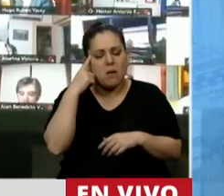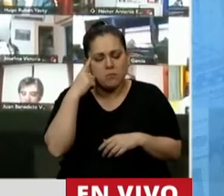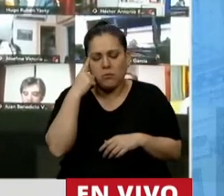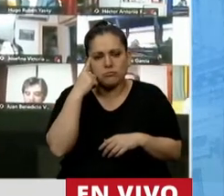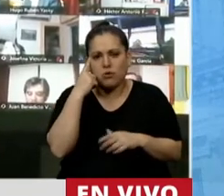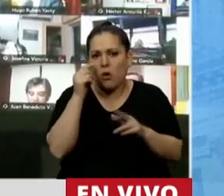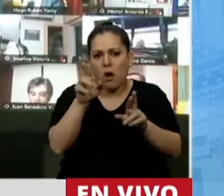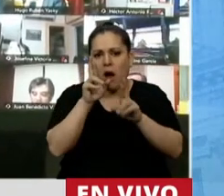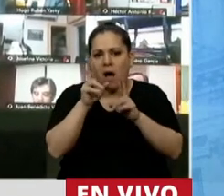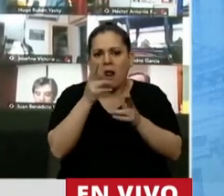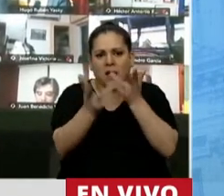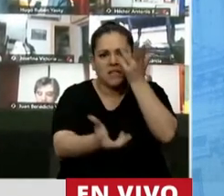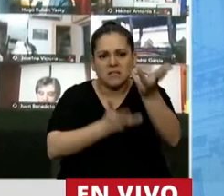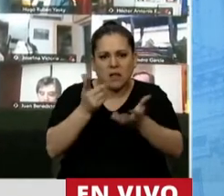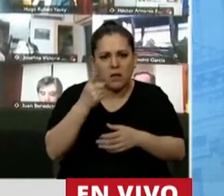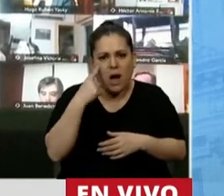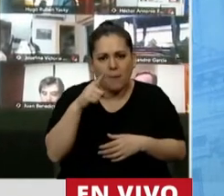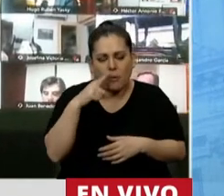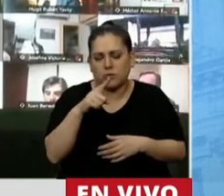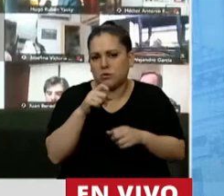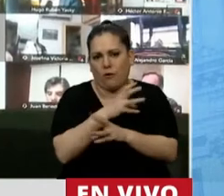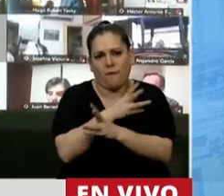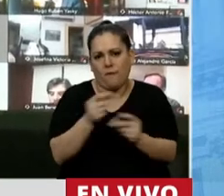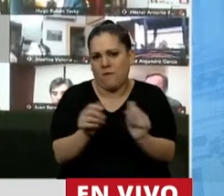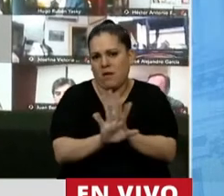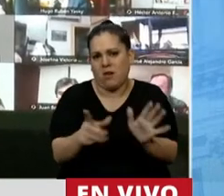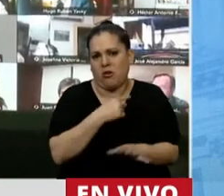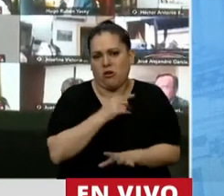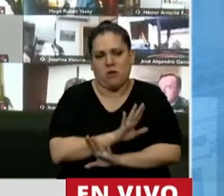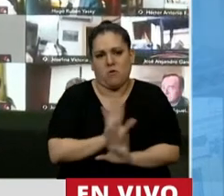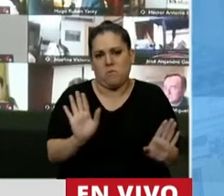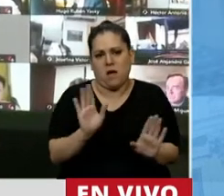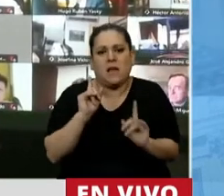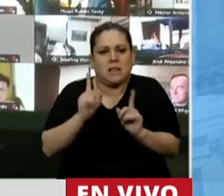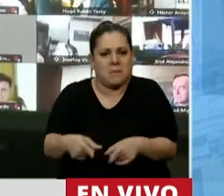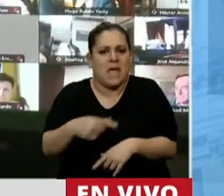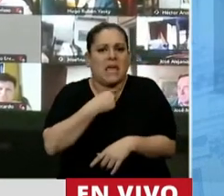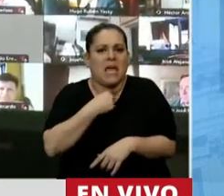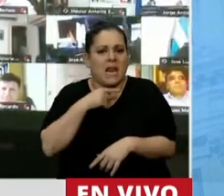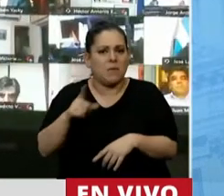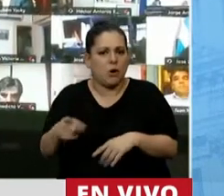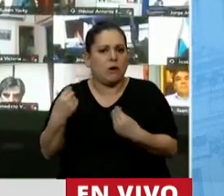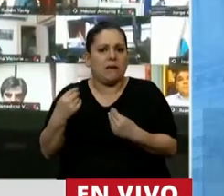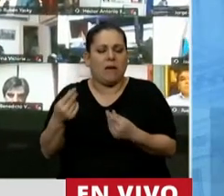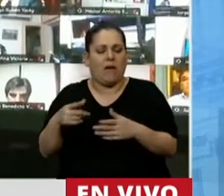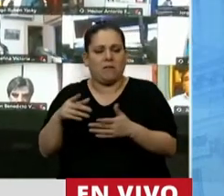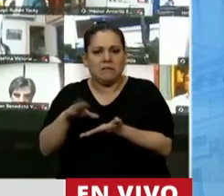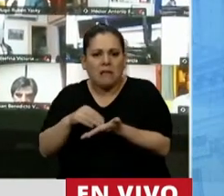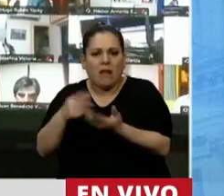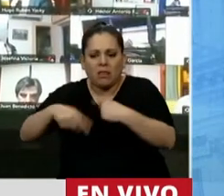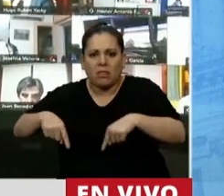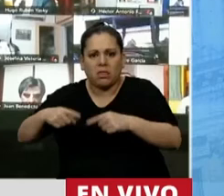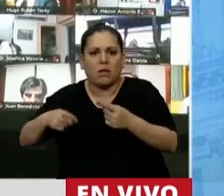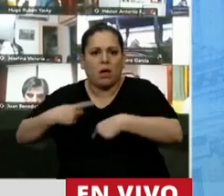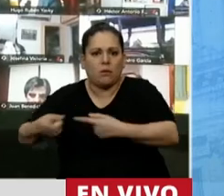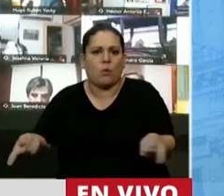los incendios especulativos. Queremos, como ustedes, que los ecosistemas tengan tiempo para recomponerse, pero